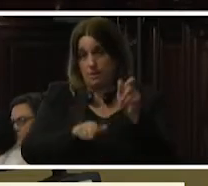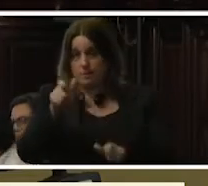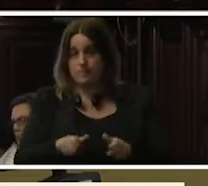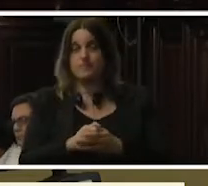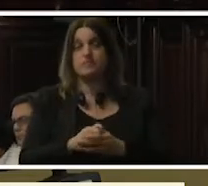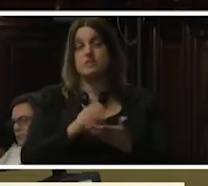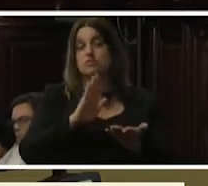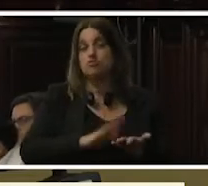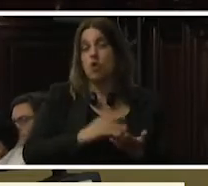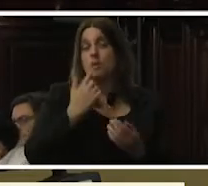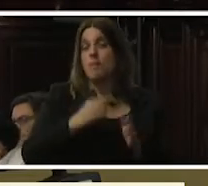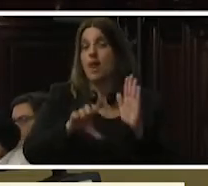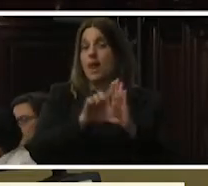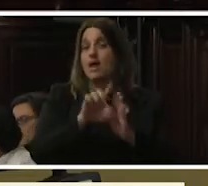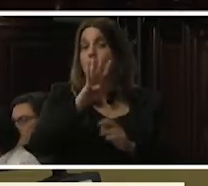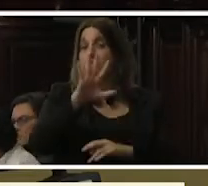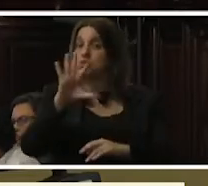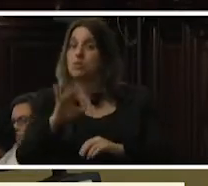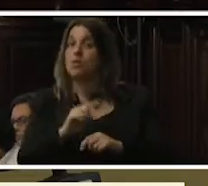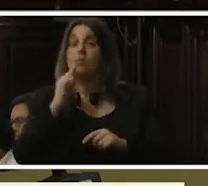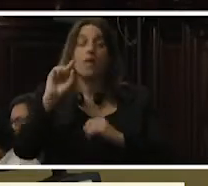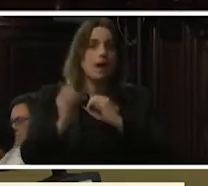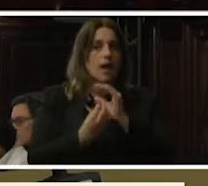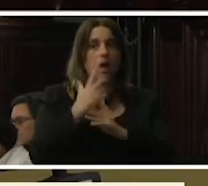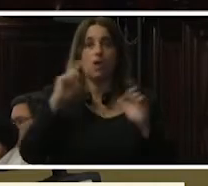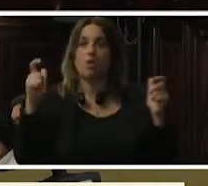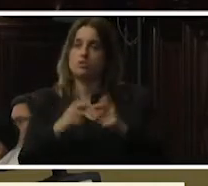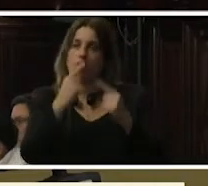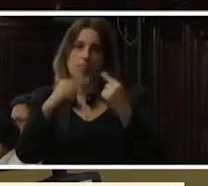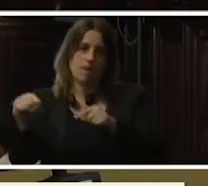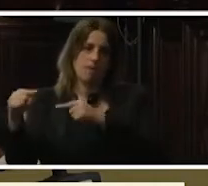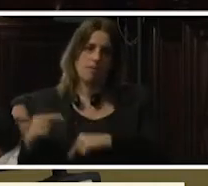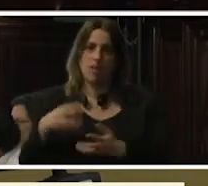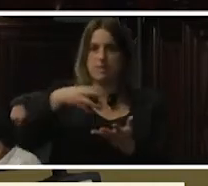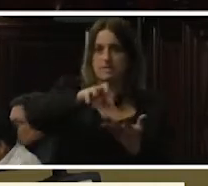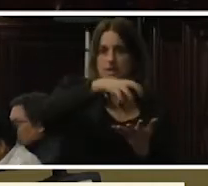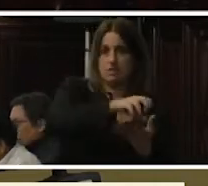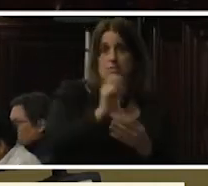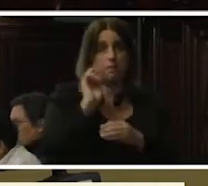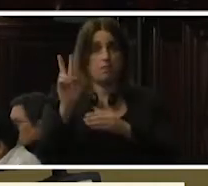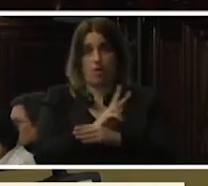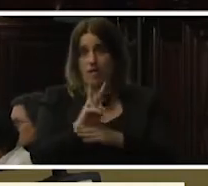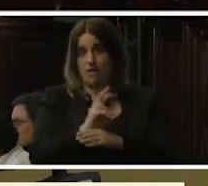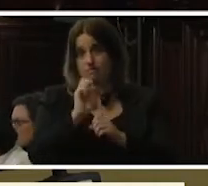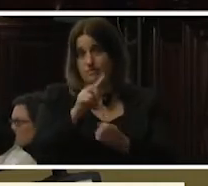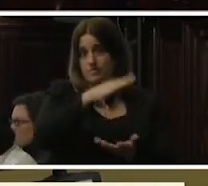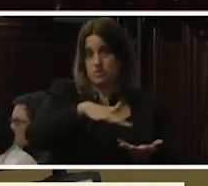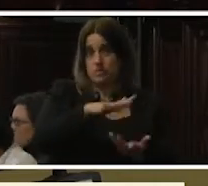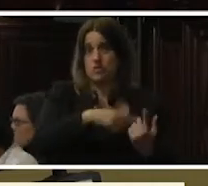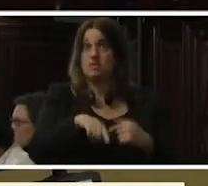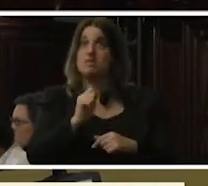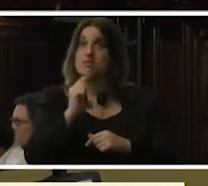Ley 450, crear una comisión multisectorial para protección de los PIAV, encabezado por la